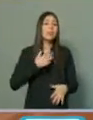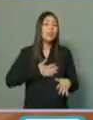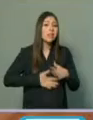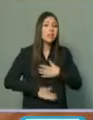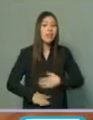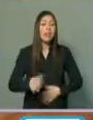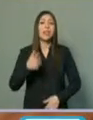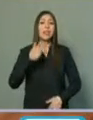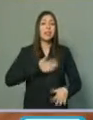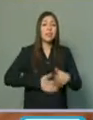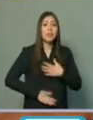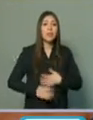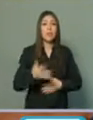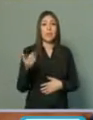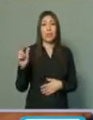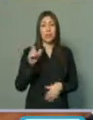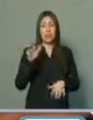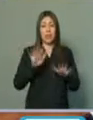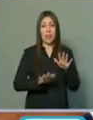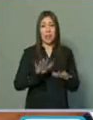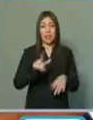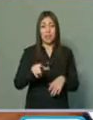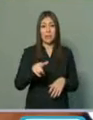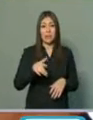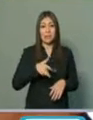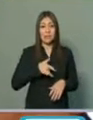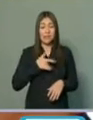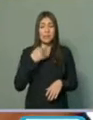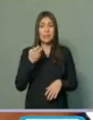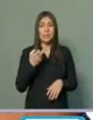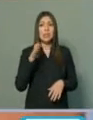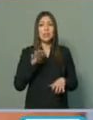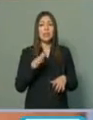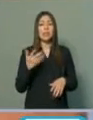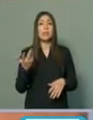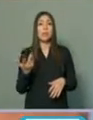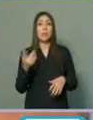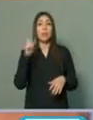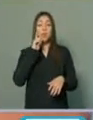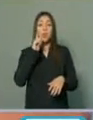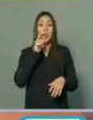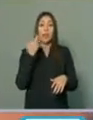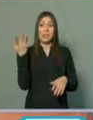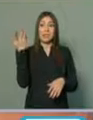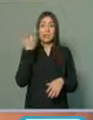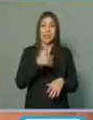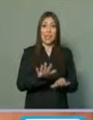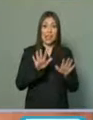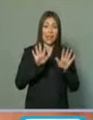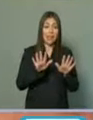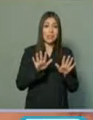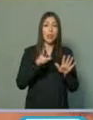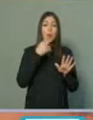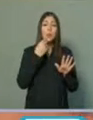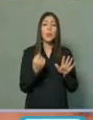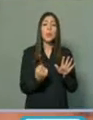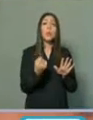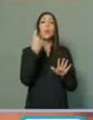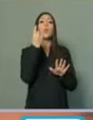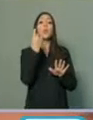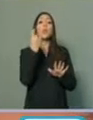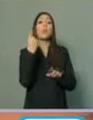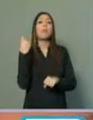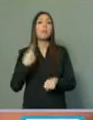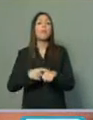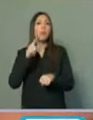eres mujer, porque es en relación de 10 a 1 entre mujer y hombre. ¡Órale! Es mucho más frecuente en las mujeres. Y estoy en rangos